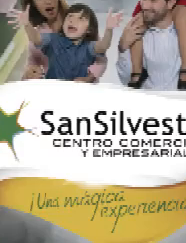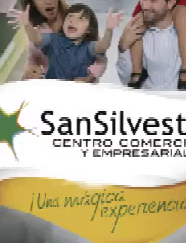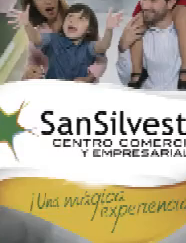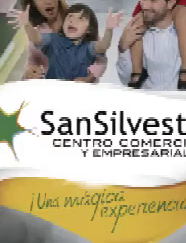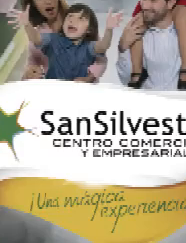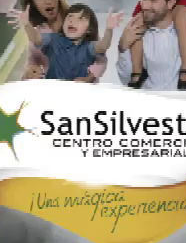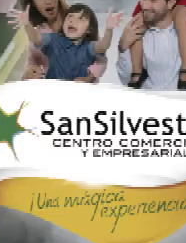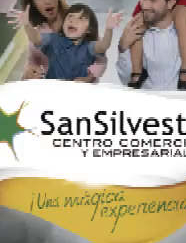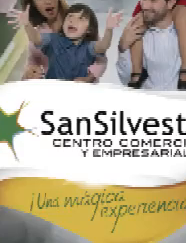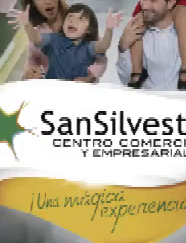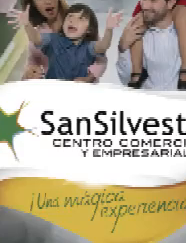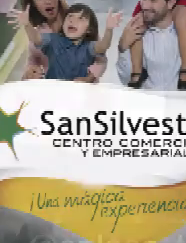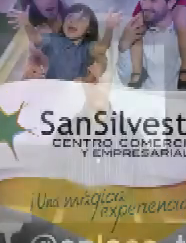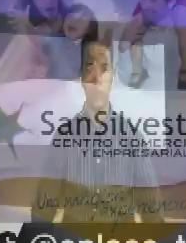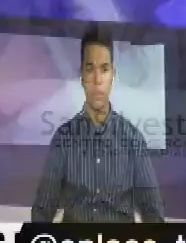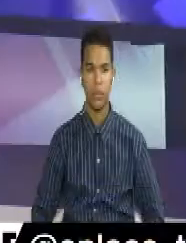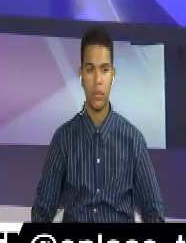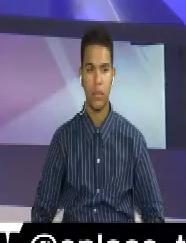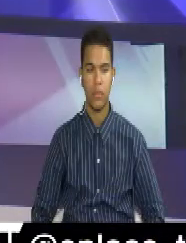el sótano.